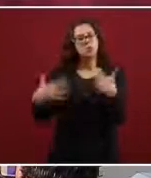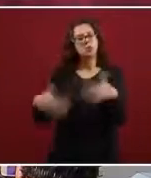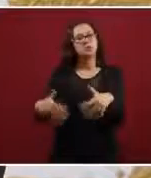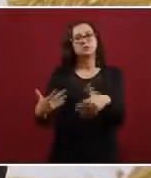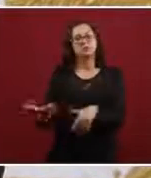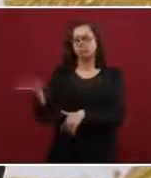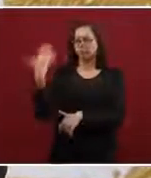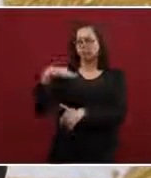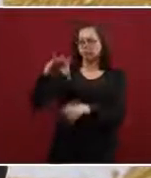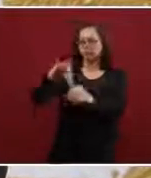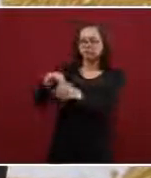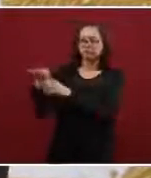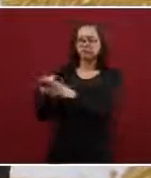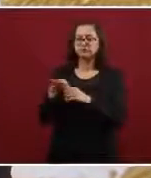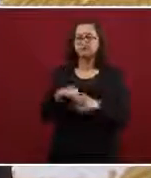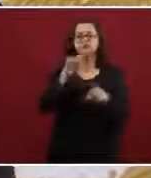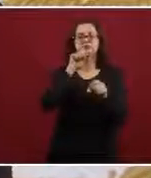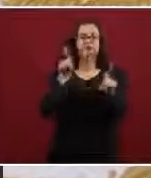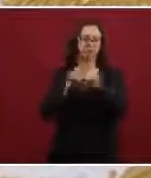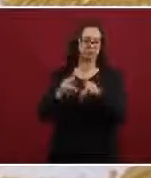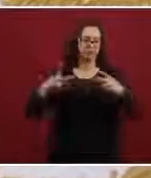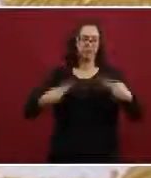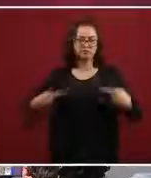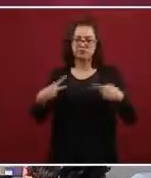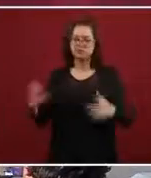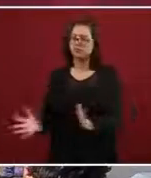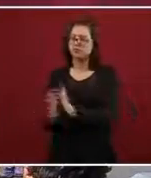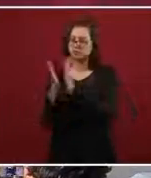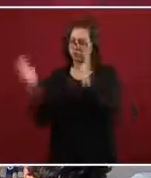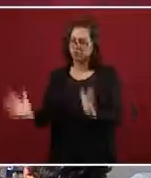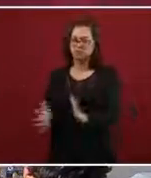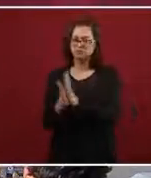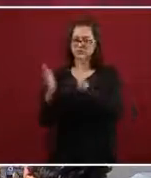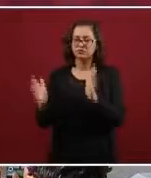y la democracia participativa.